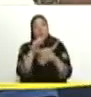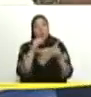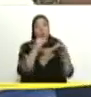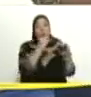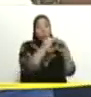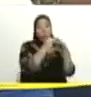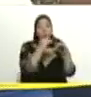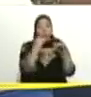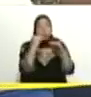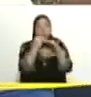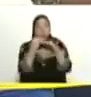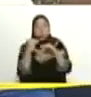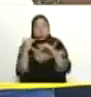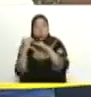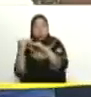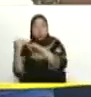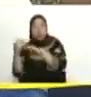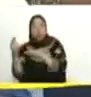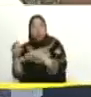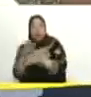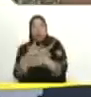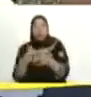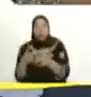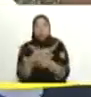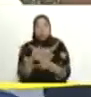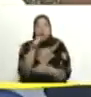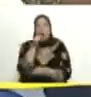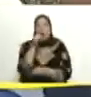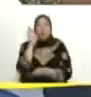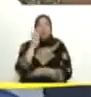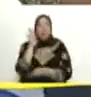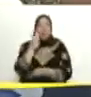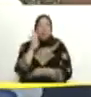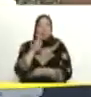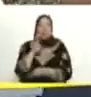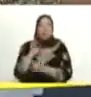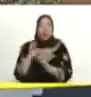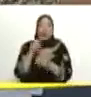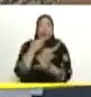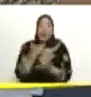cuatro tanquillas para recoger toda esa agua. Y gracias a ese trabajo que se realizó,